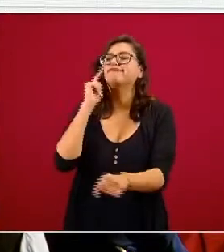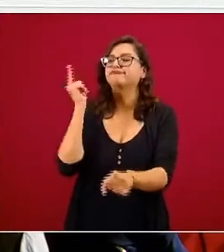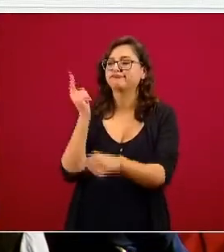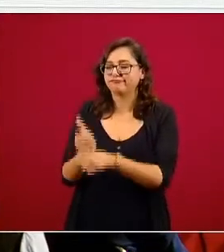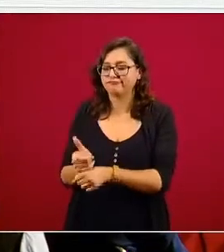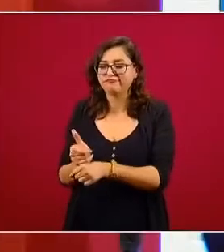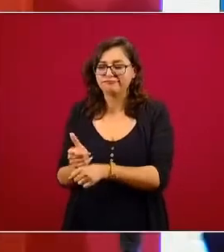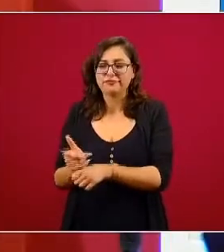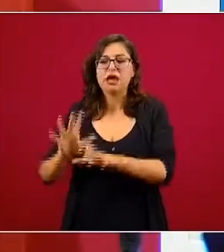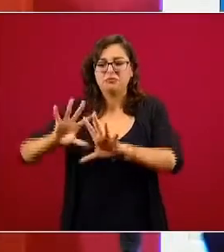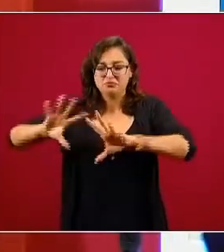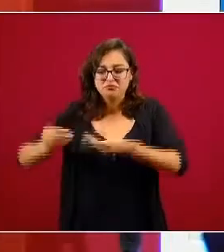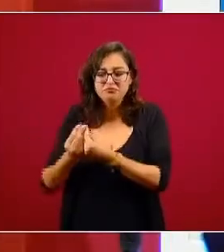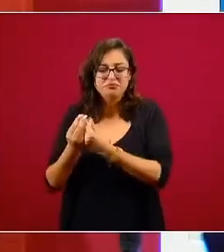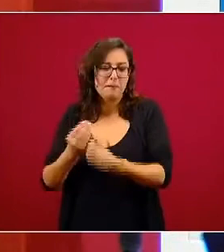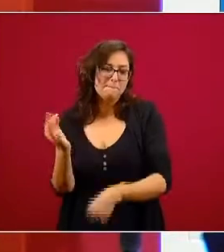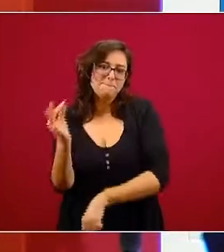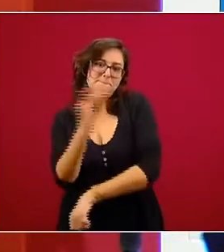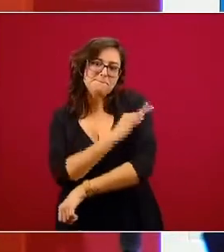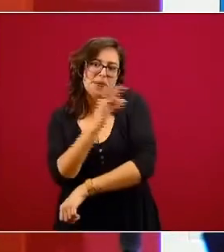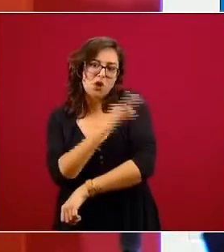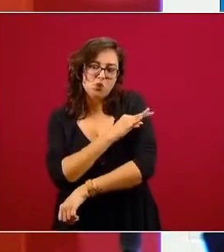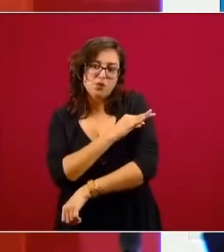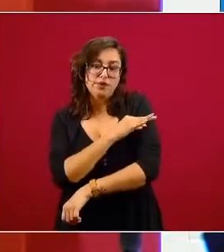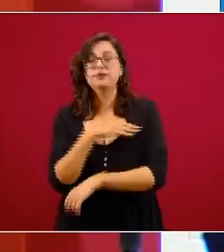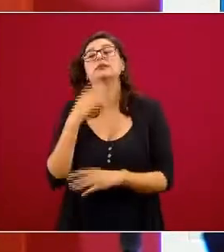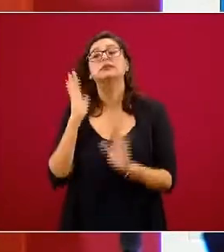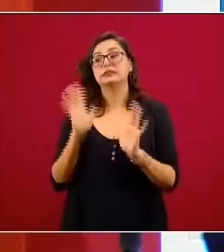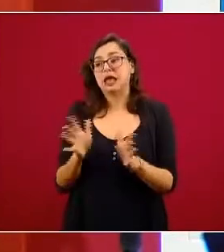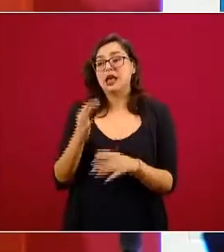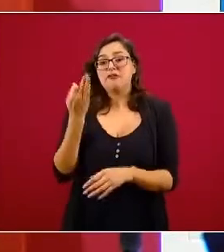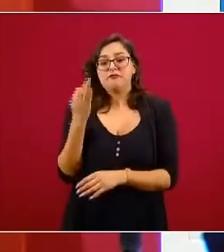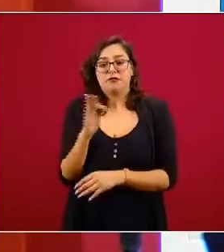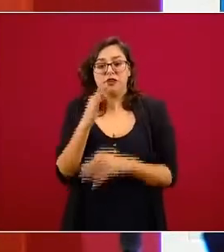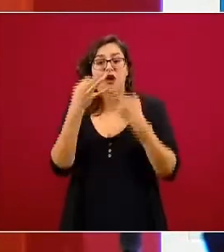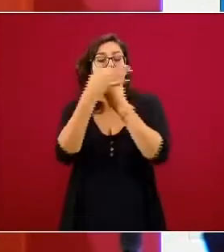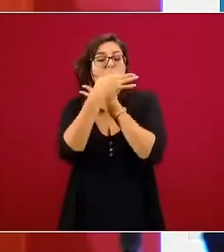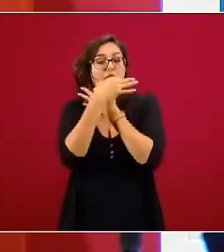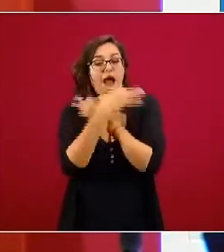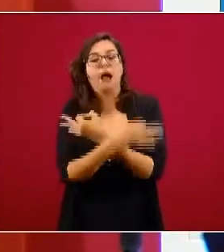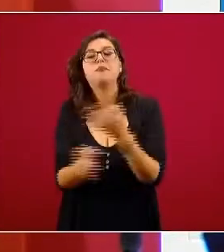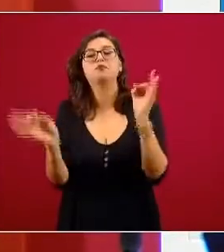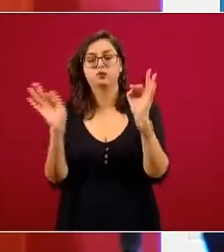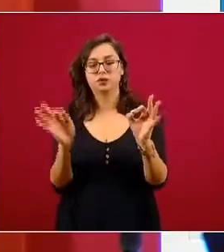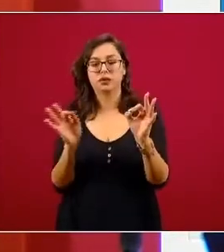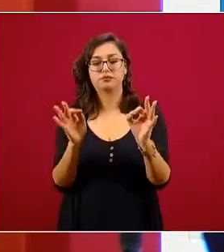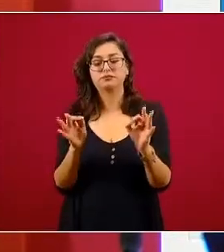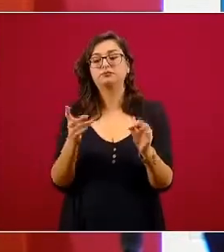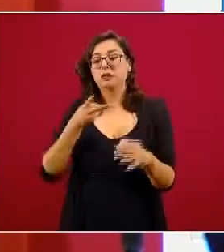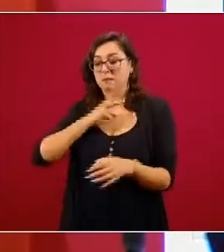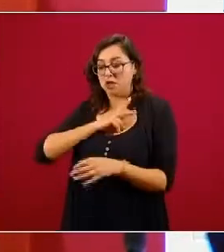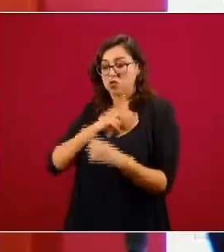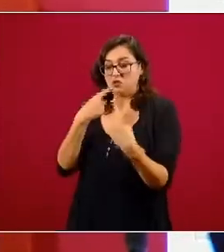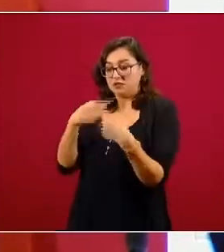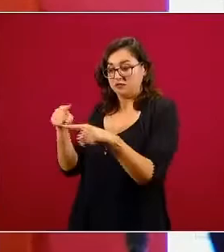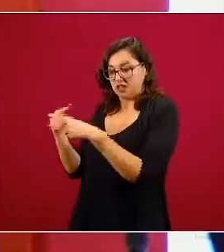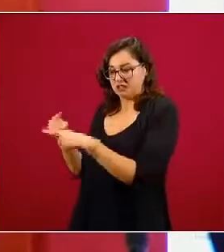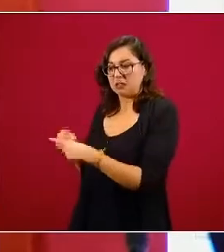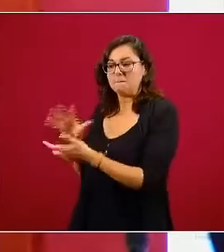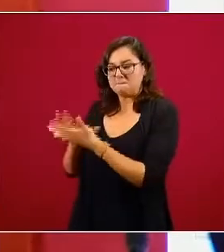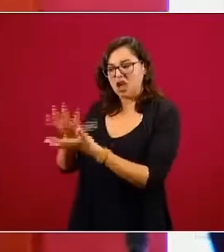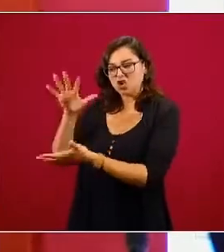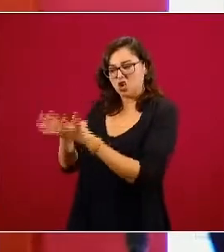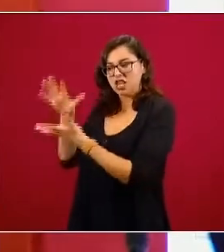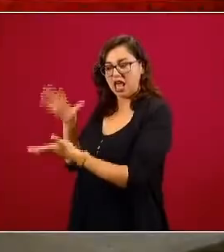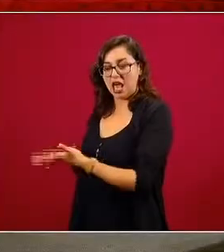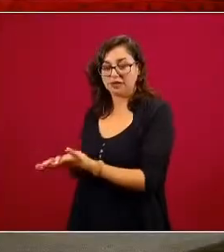sesión en febrero, hace público al mundo entero, le dice, esta es la composición recomendada y